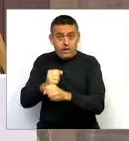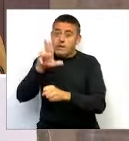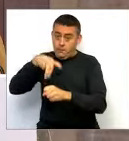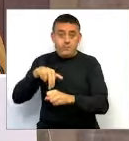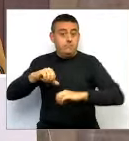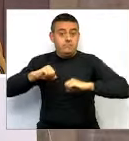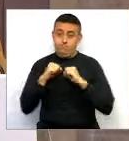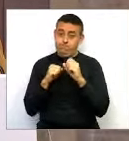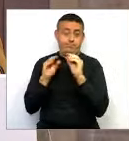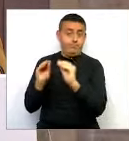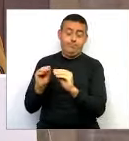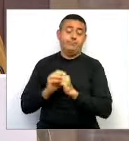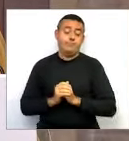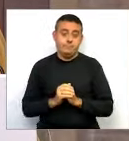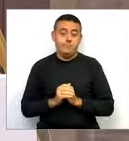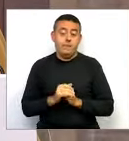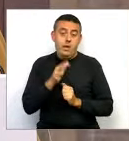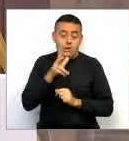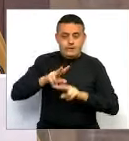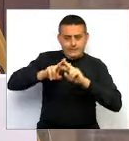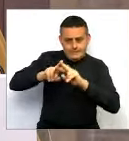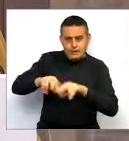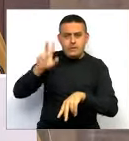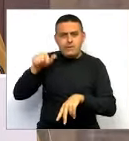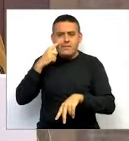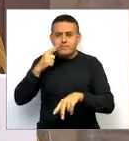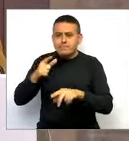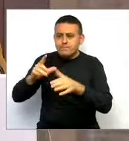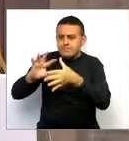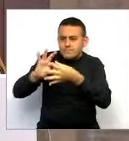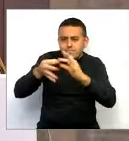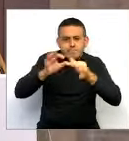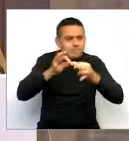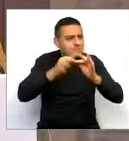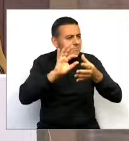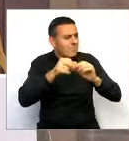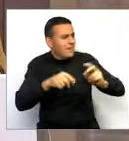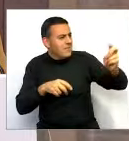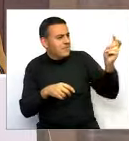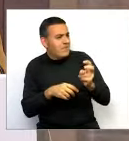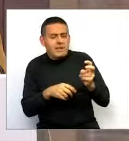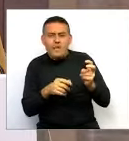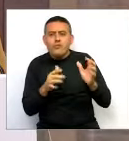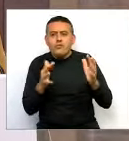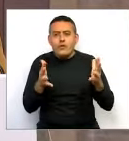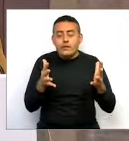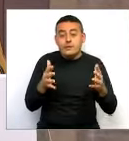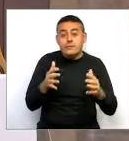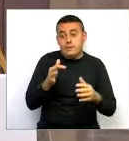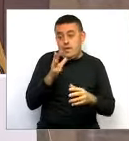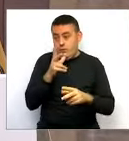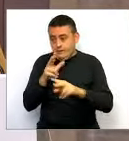cabo ese estudio de trazabilidad para conocer cuál es el origen y saber si está